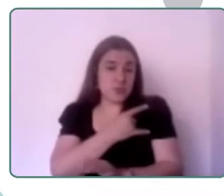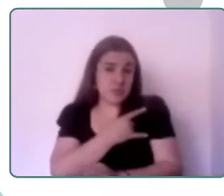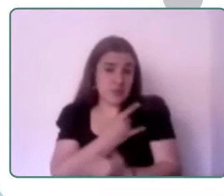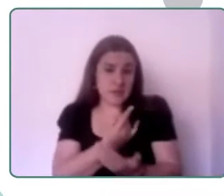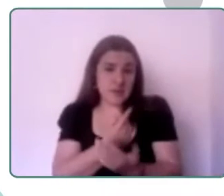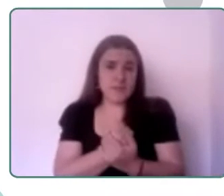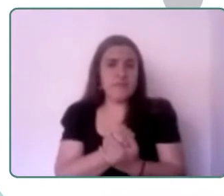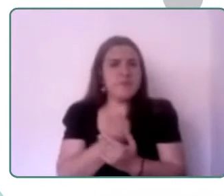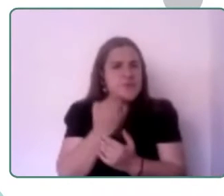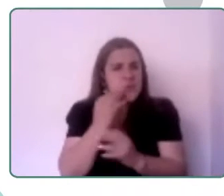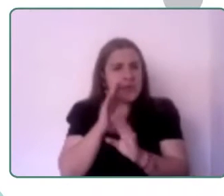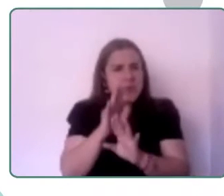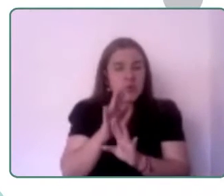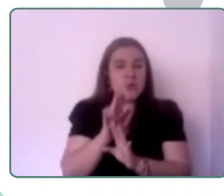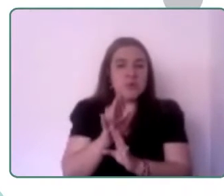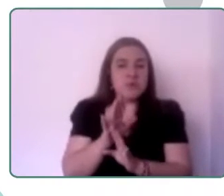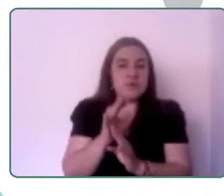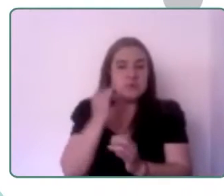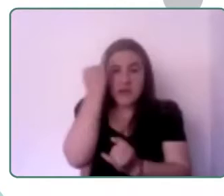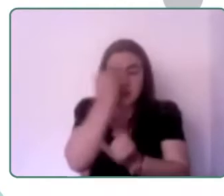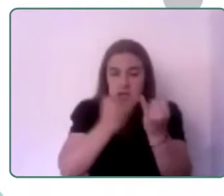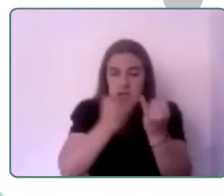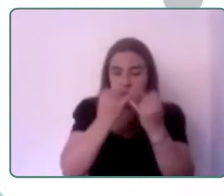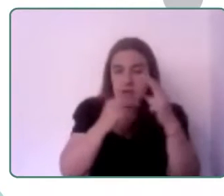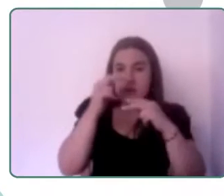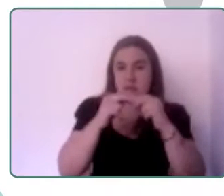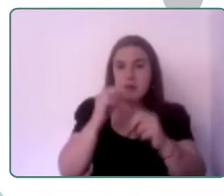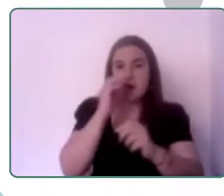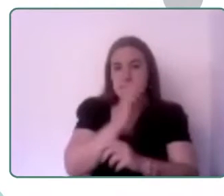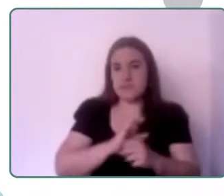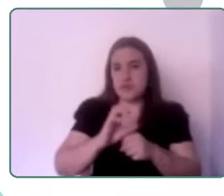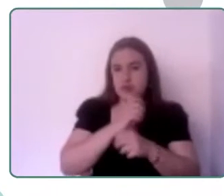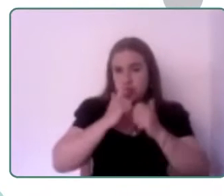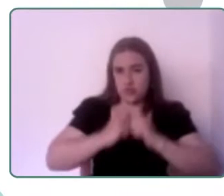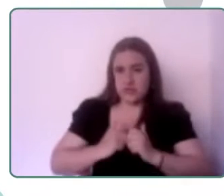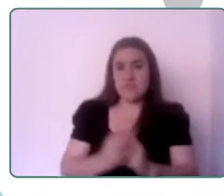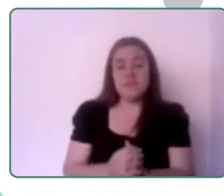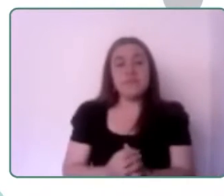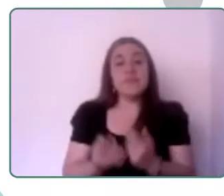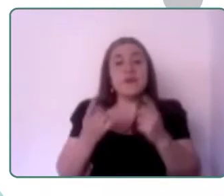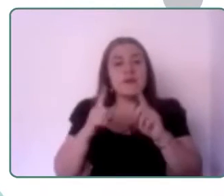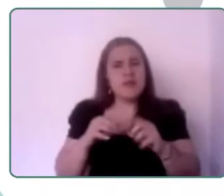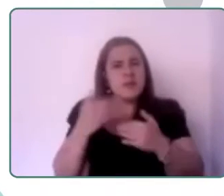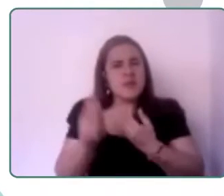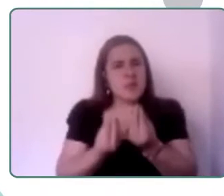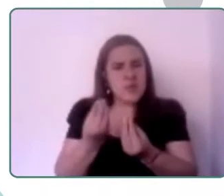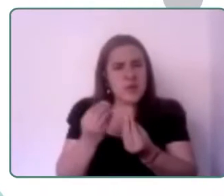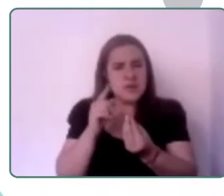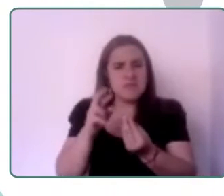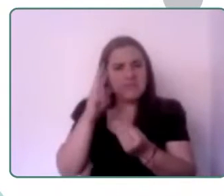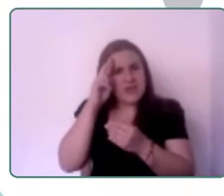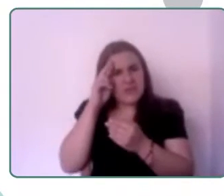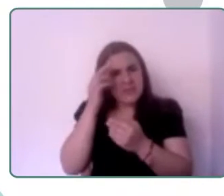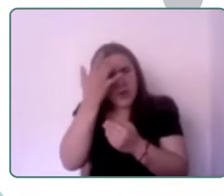la conformación de su identidad como ciudadano. También las razones que los impulsa a participar en los temas de interés